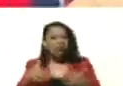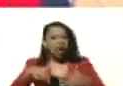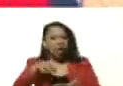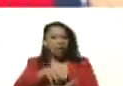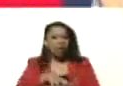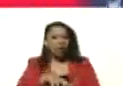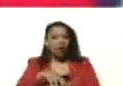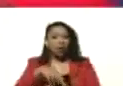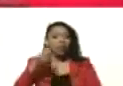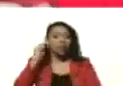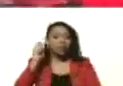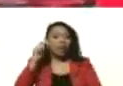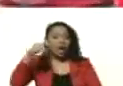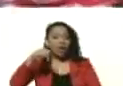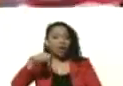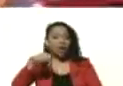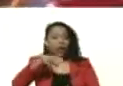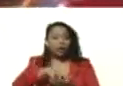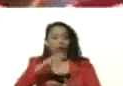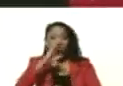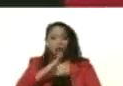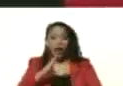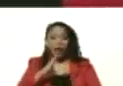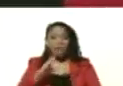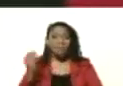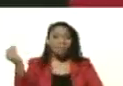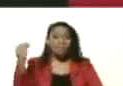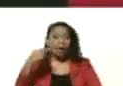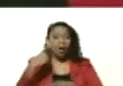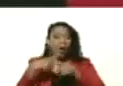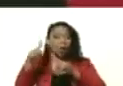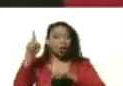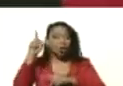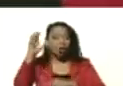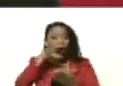Barinas tiene una tarea mayor que quizás en otros estados.